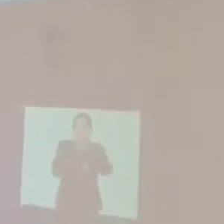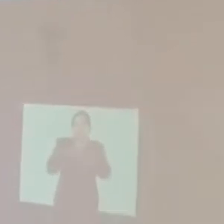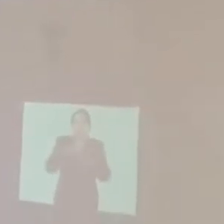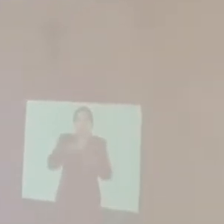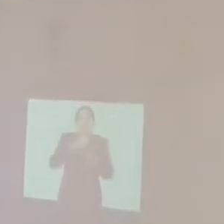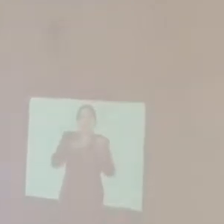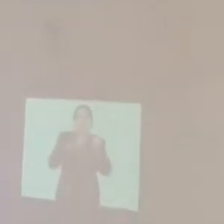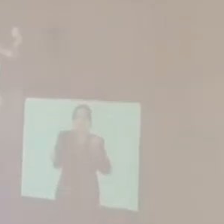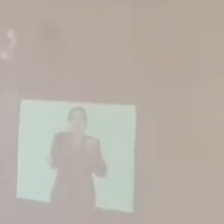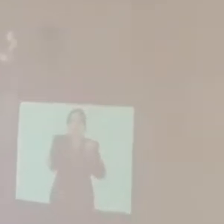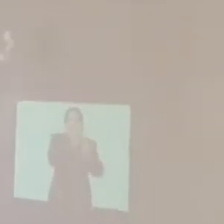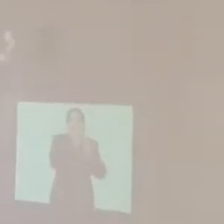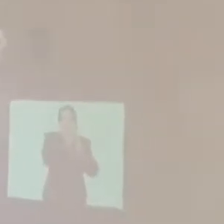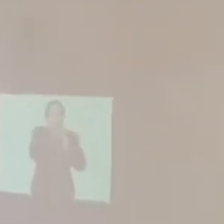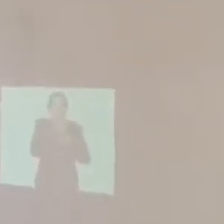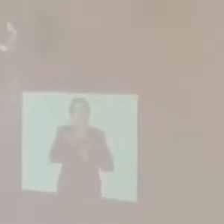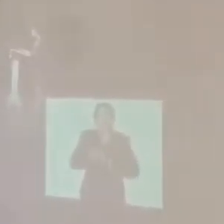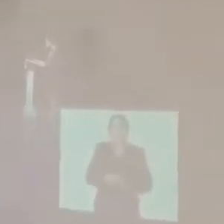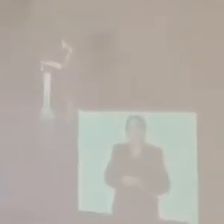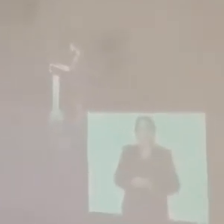saberes. Pilares.